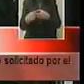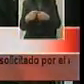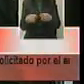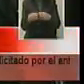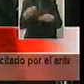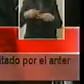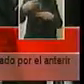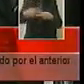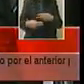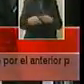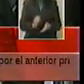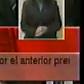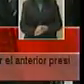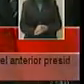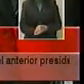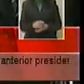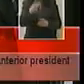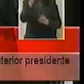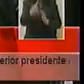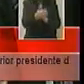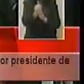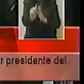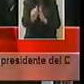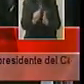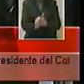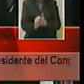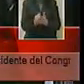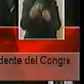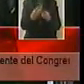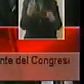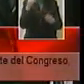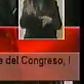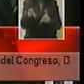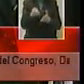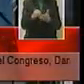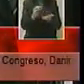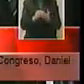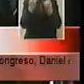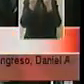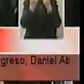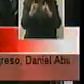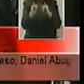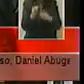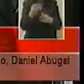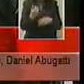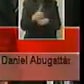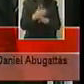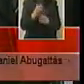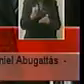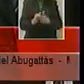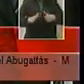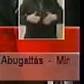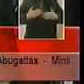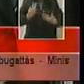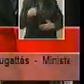juntas vecinales, expertos en la materia, para obtener mucha información de tal manera que